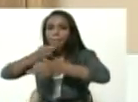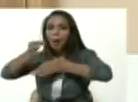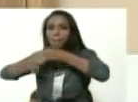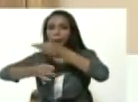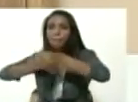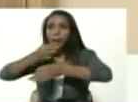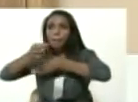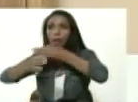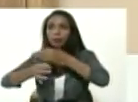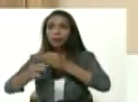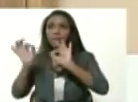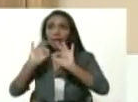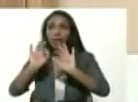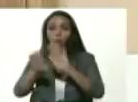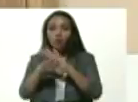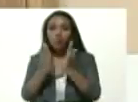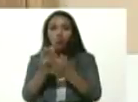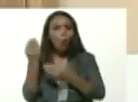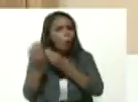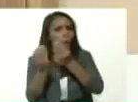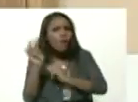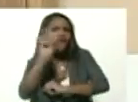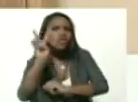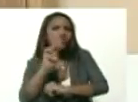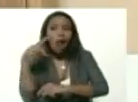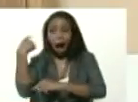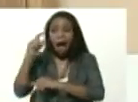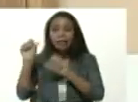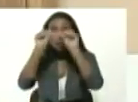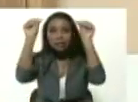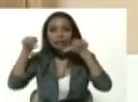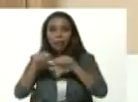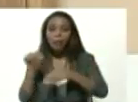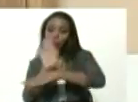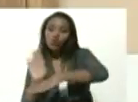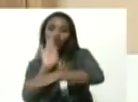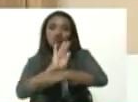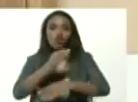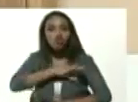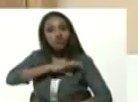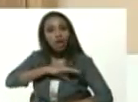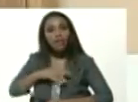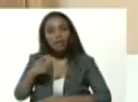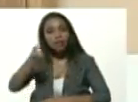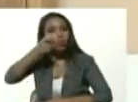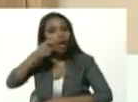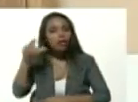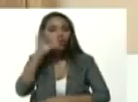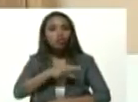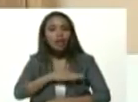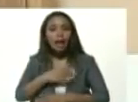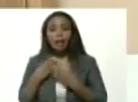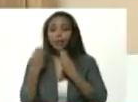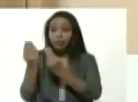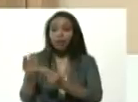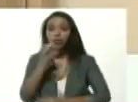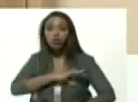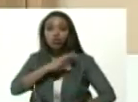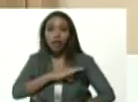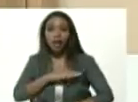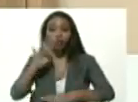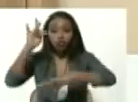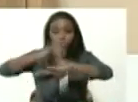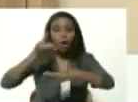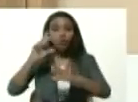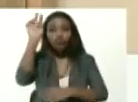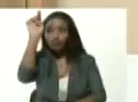explican al mundo cómo Venezuela tiene un sistema de protección social, de seguridad social, de garantía social, que toca todos los